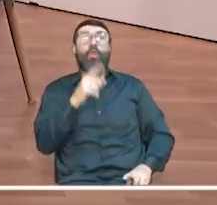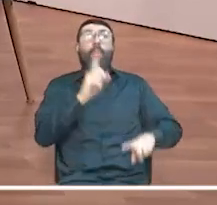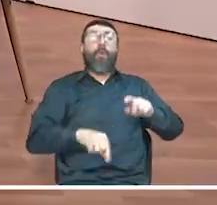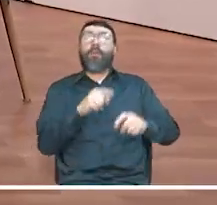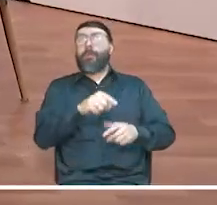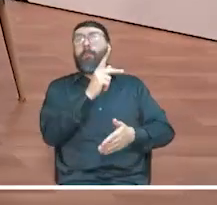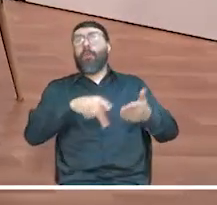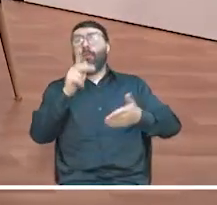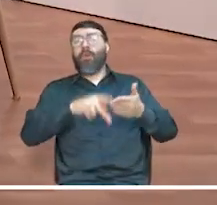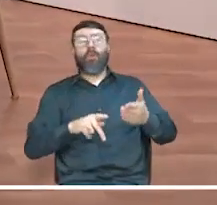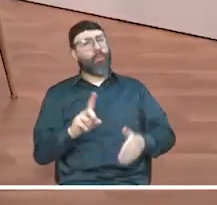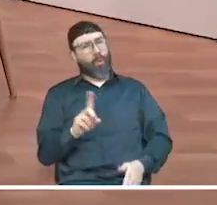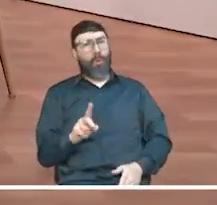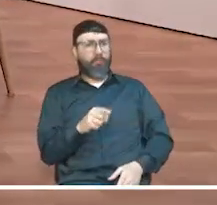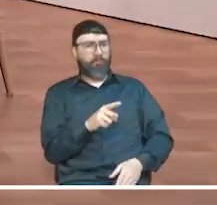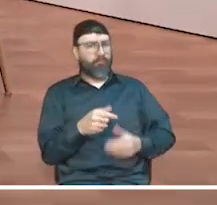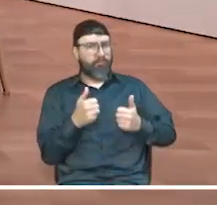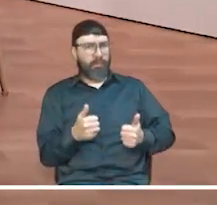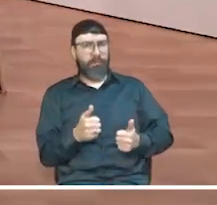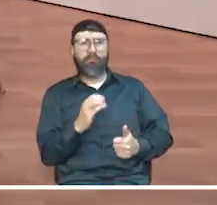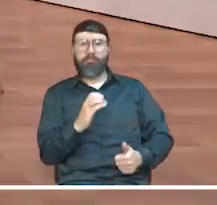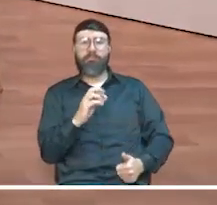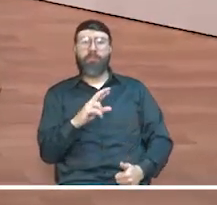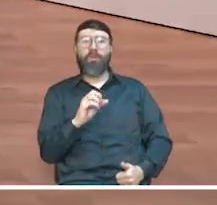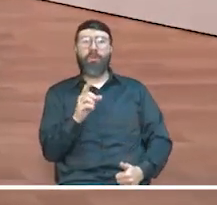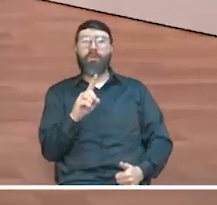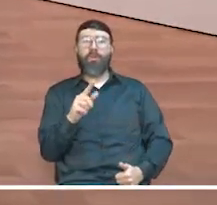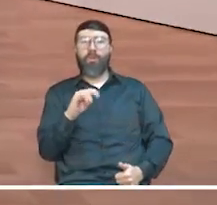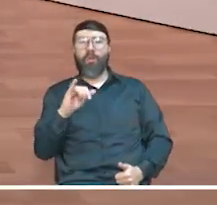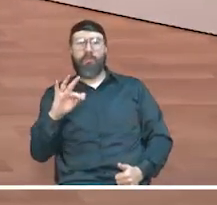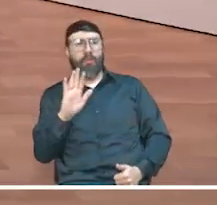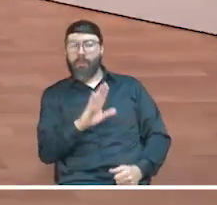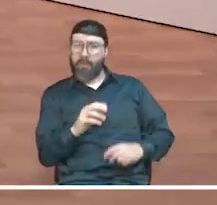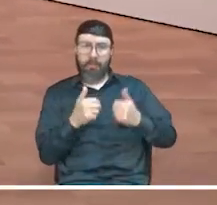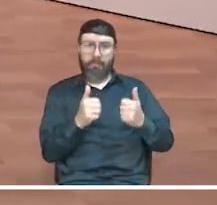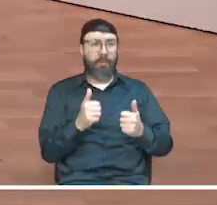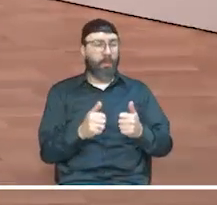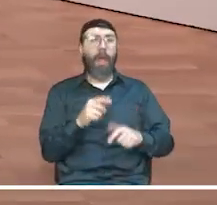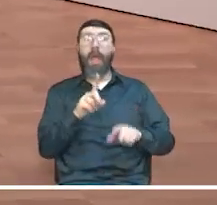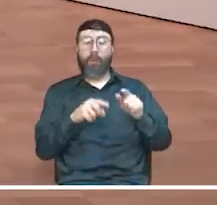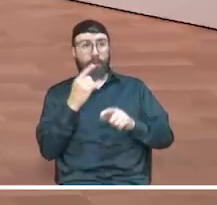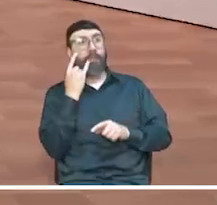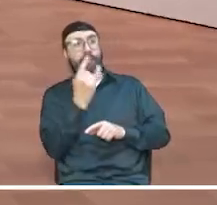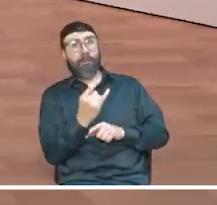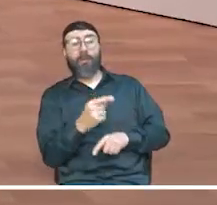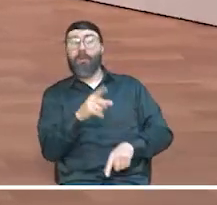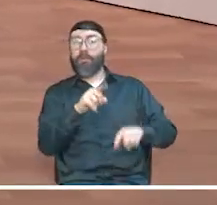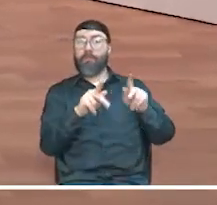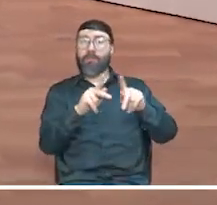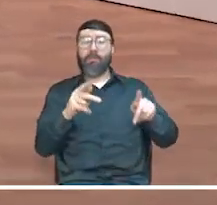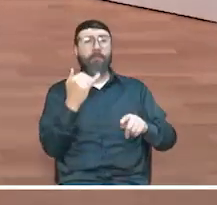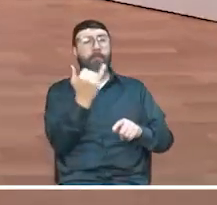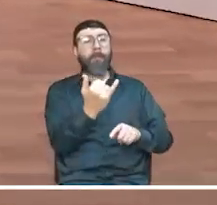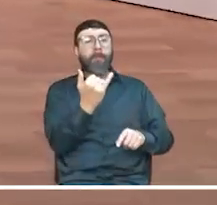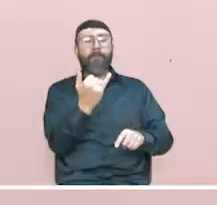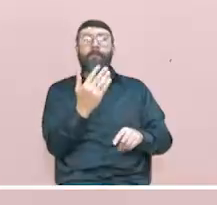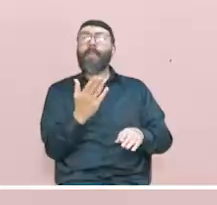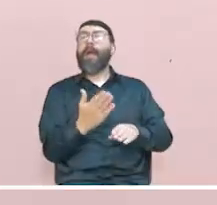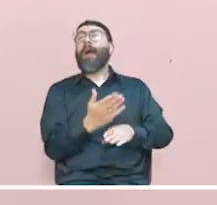CrossFit no es bueno. O sea, tenemos casos muy interesantes, inclusive de personas que habían